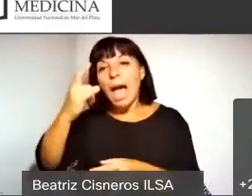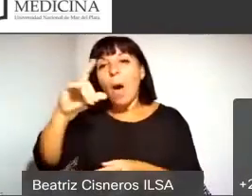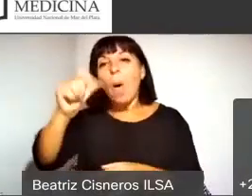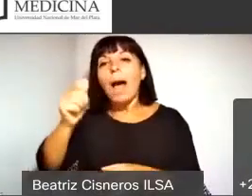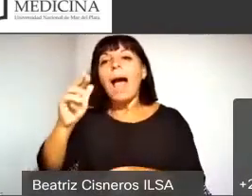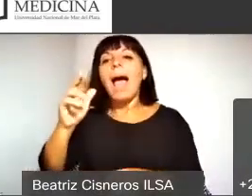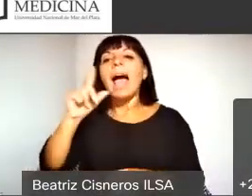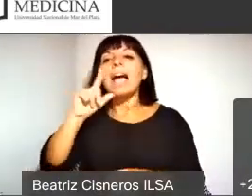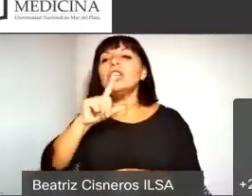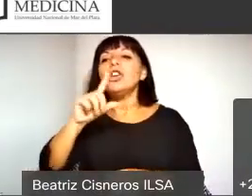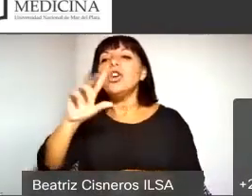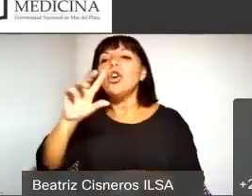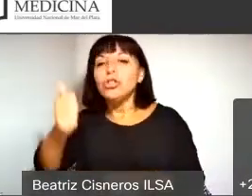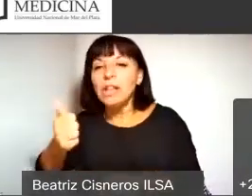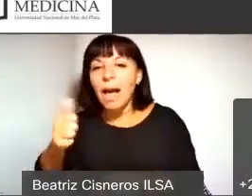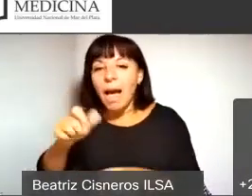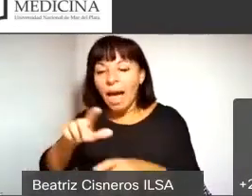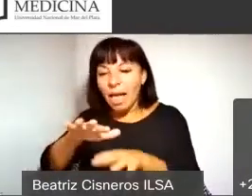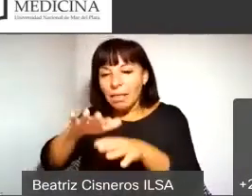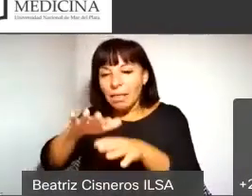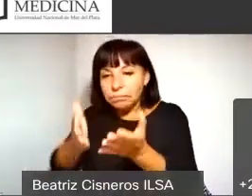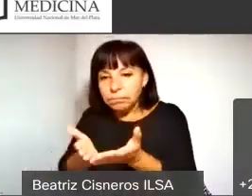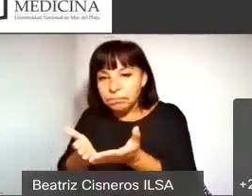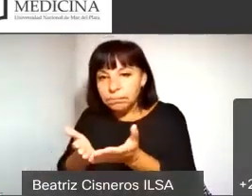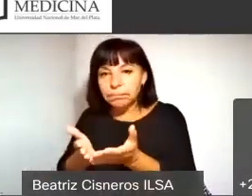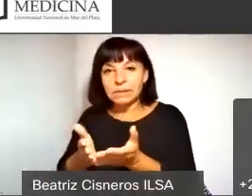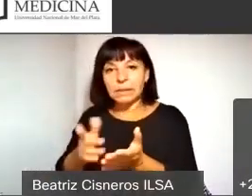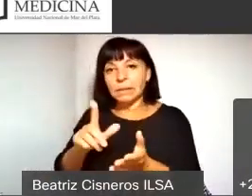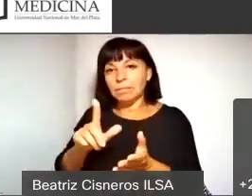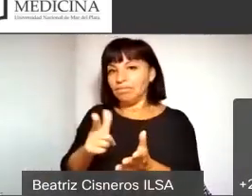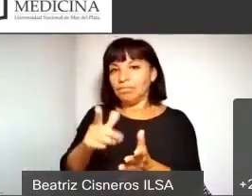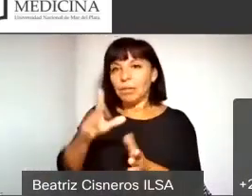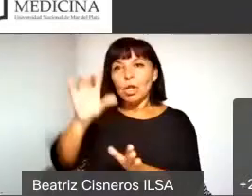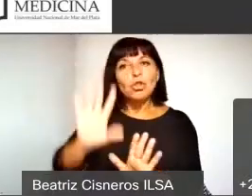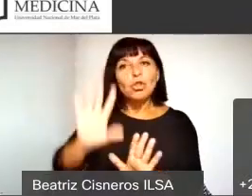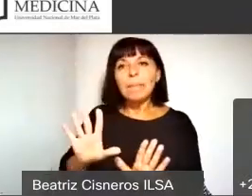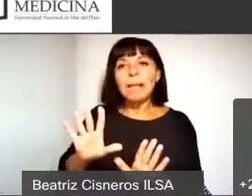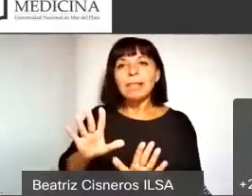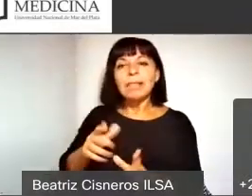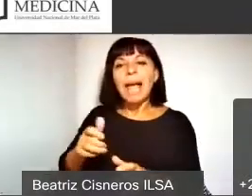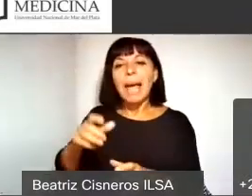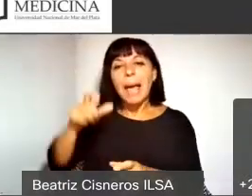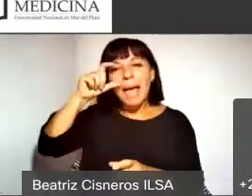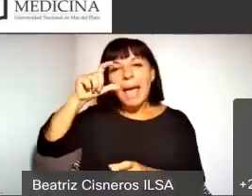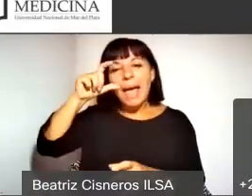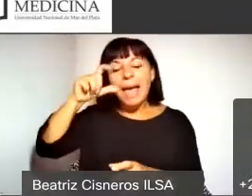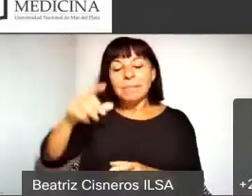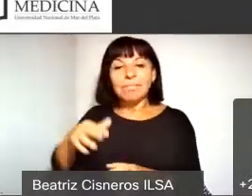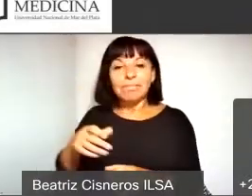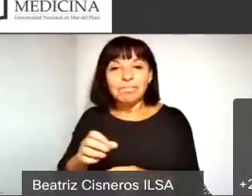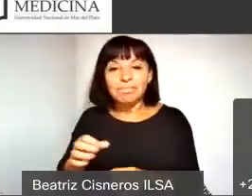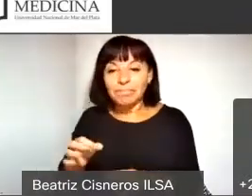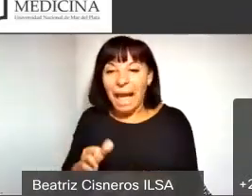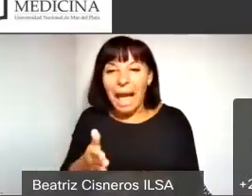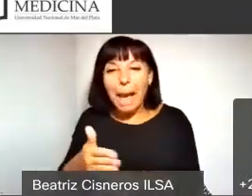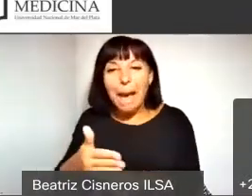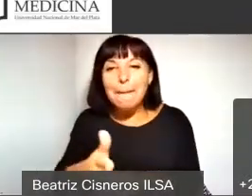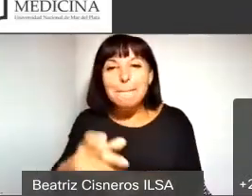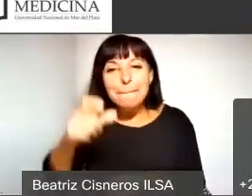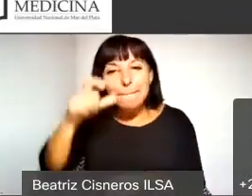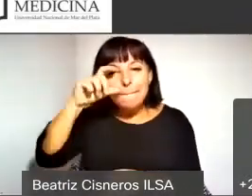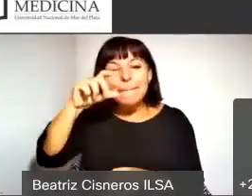es una estructura que solamente está presente en los espermatozoides, pero que existe un flagelo que tiene funciones locomotoras, solo